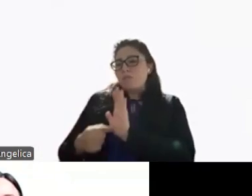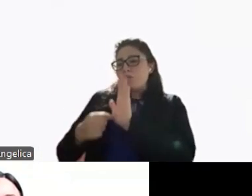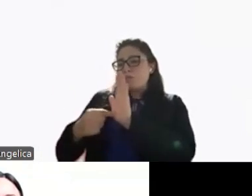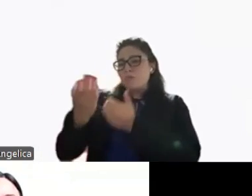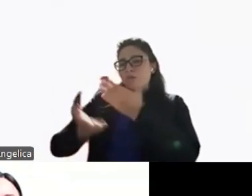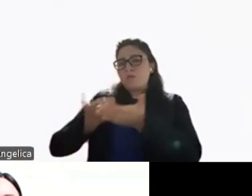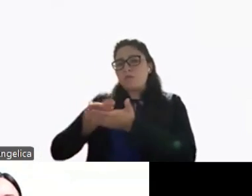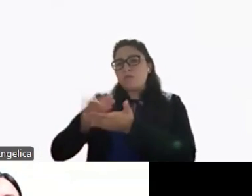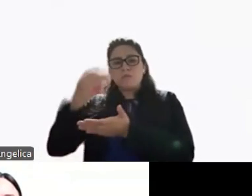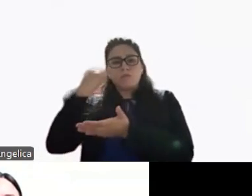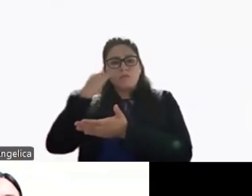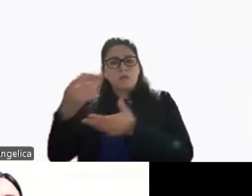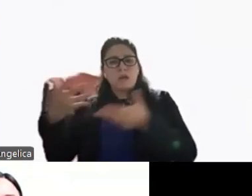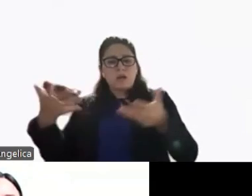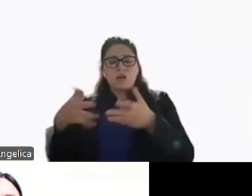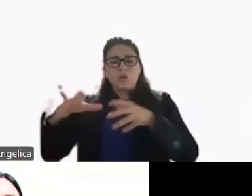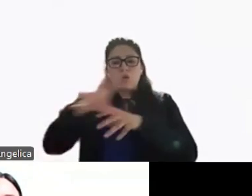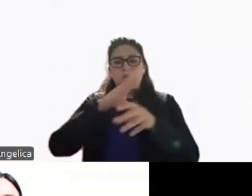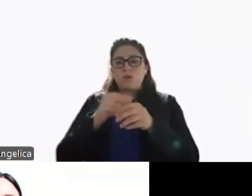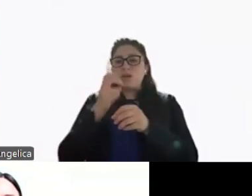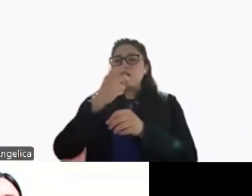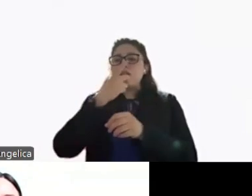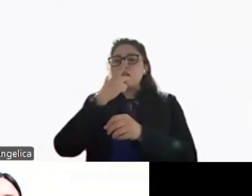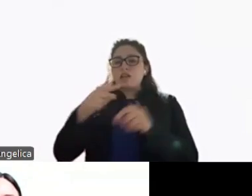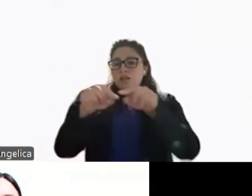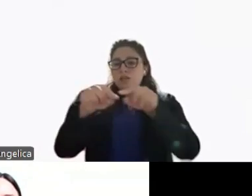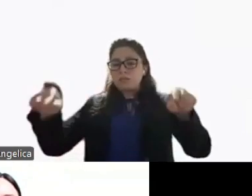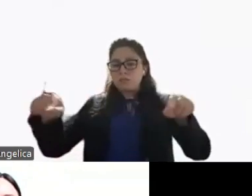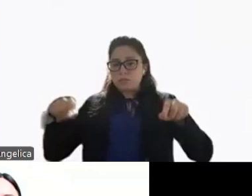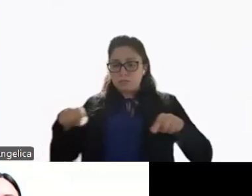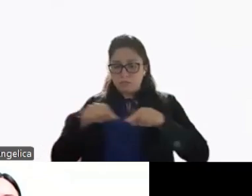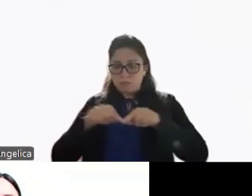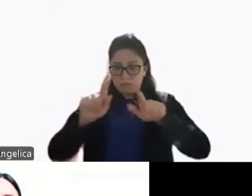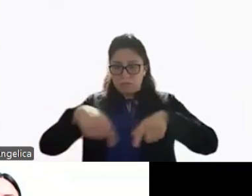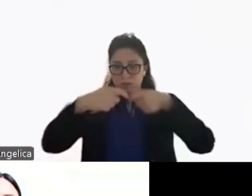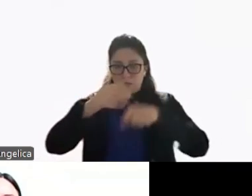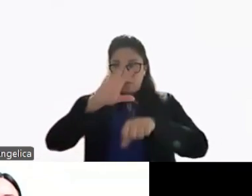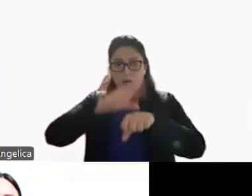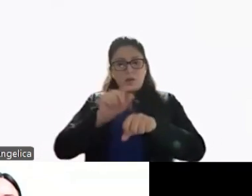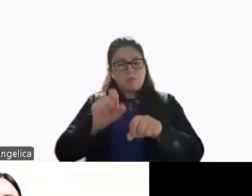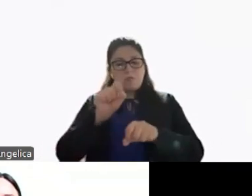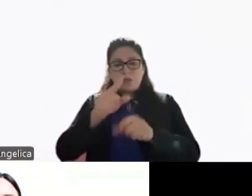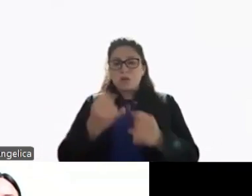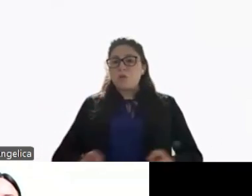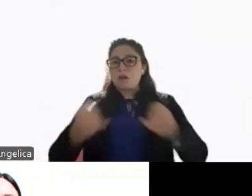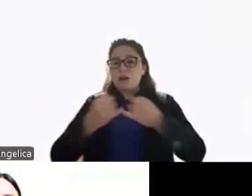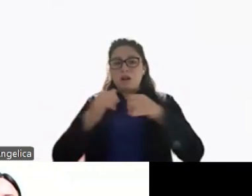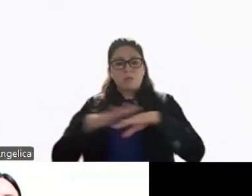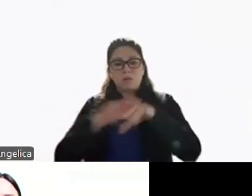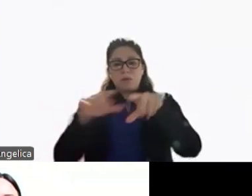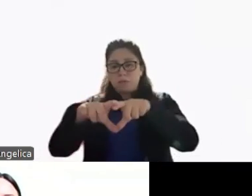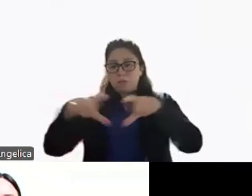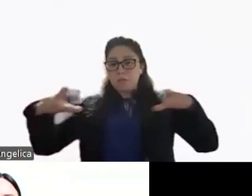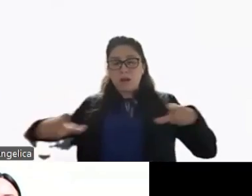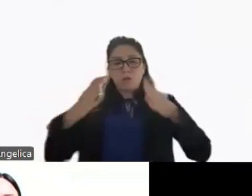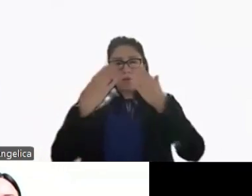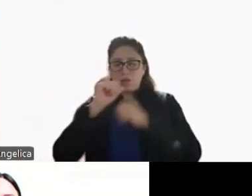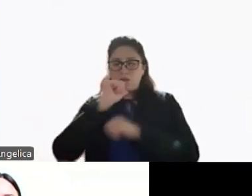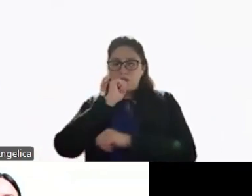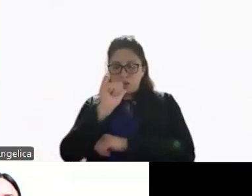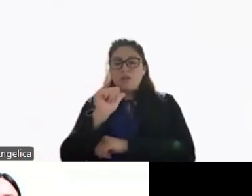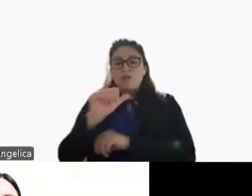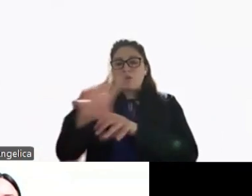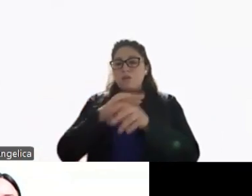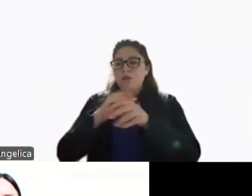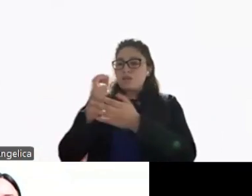la zonificación actual, precisando que las superficies actualizadas actualmente se mantendrán en el proyecto que se desarrollará con la